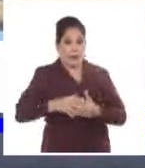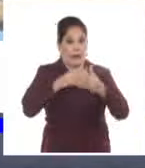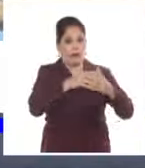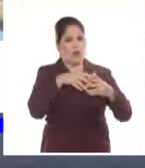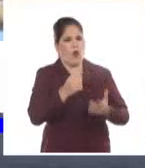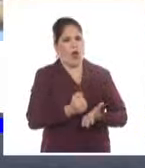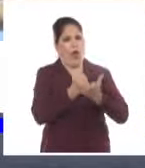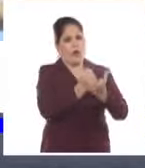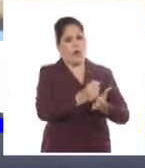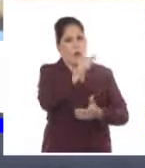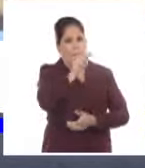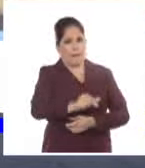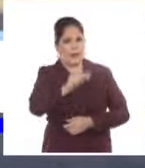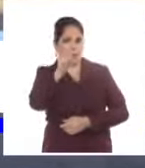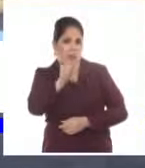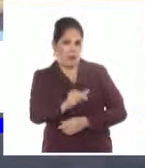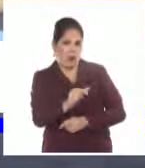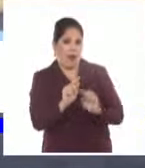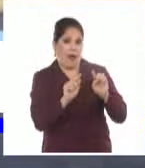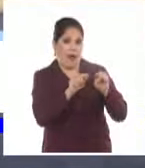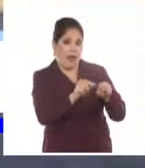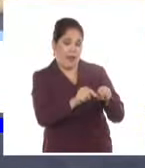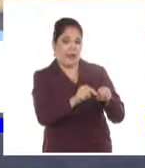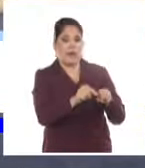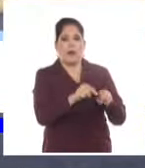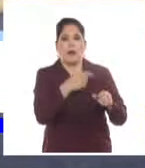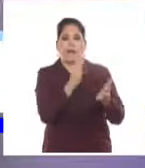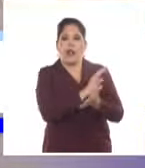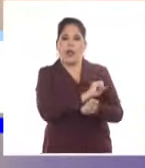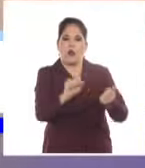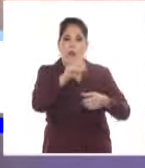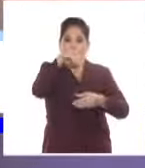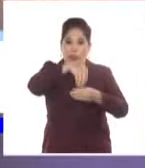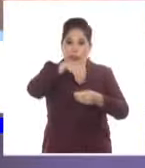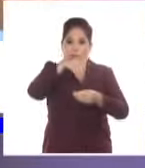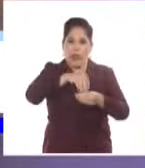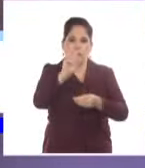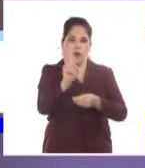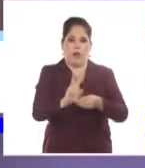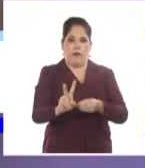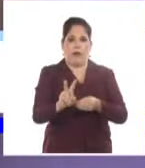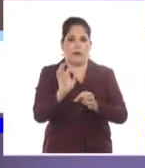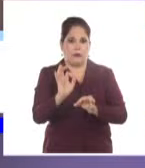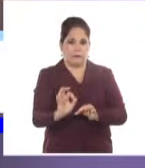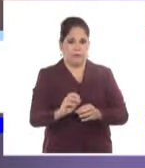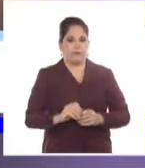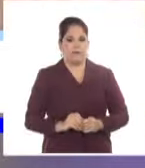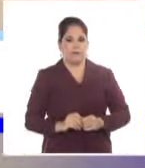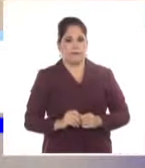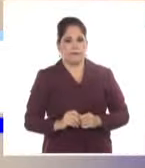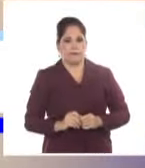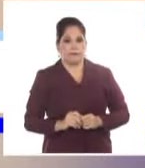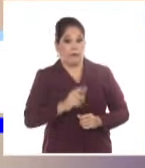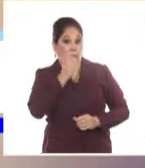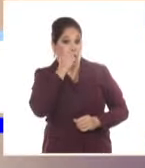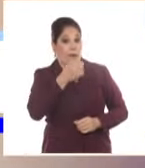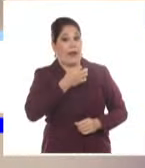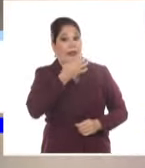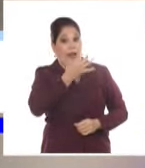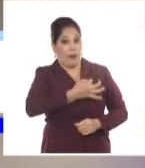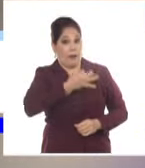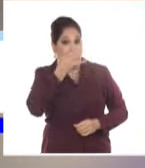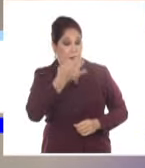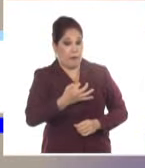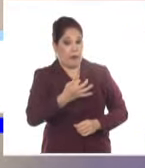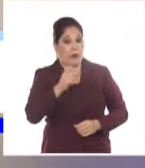de los autores intelectuales y materiales de los actos de terrorismo e intervencionismo sobre Caracas. Iván Gil también advirtió que la Agencia